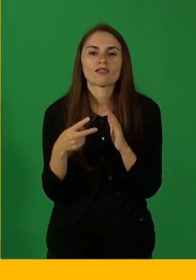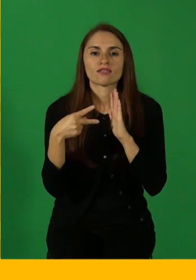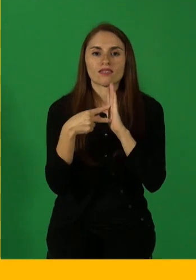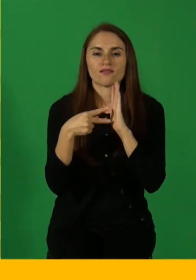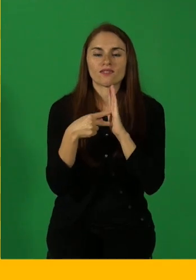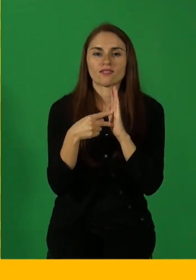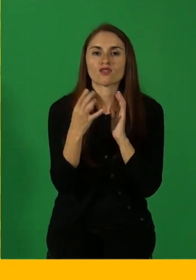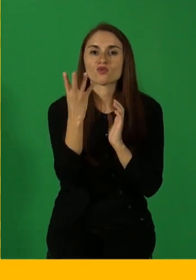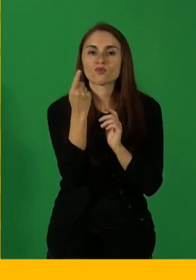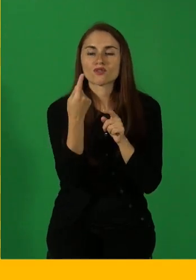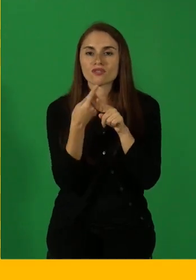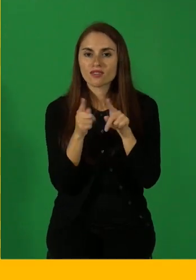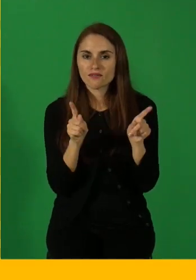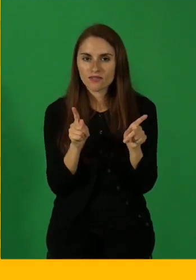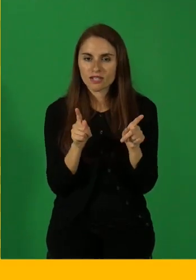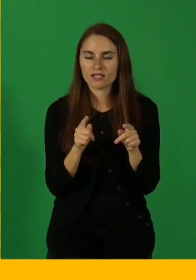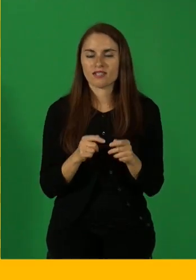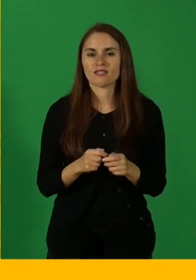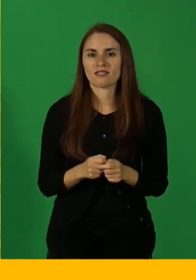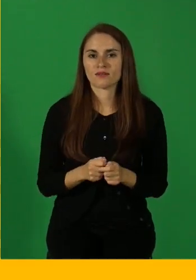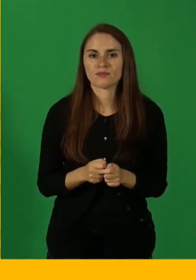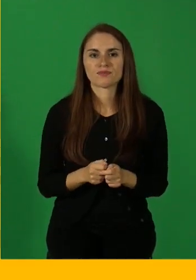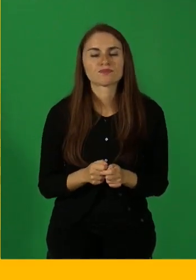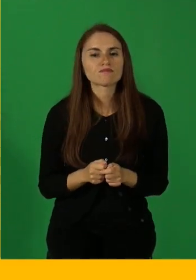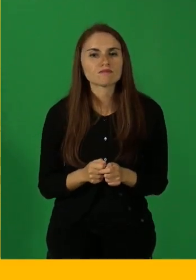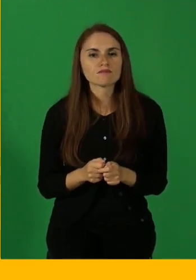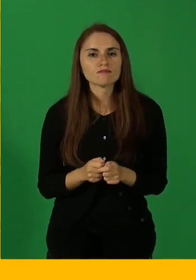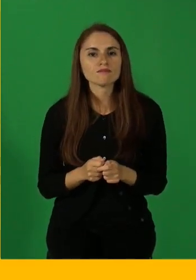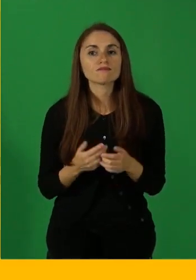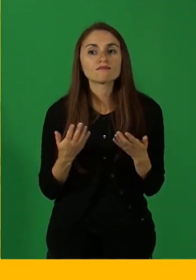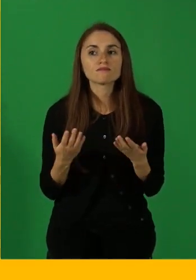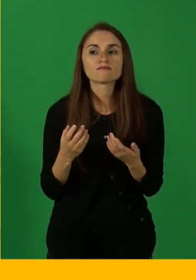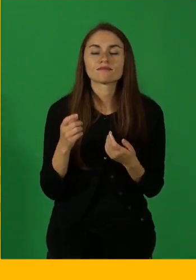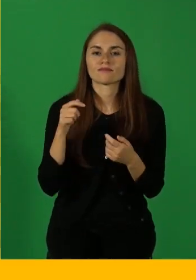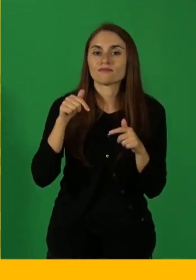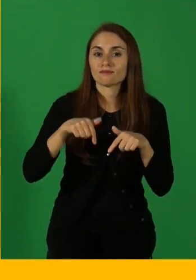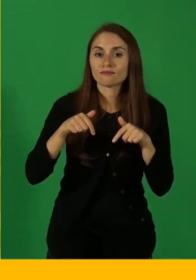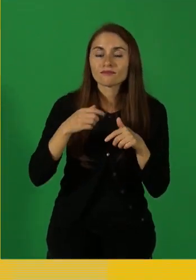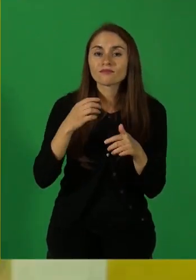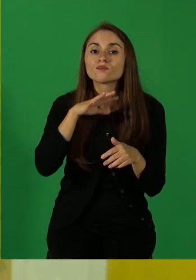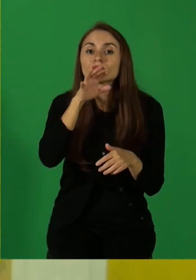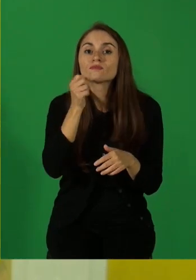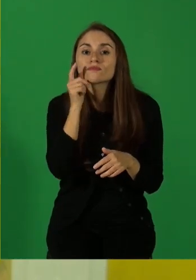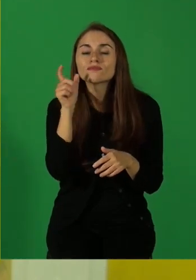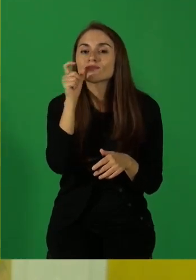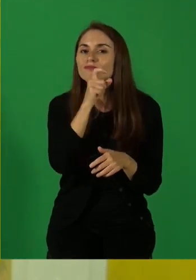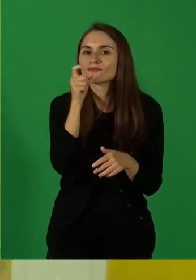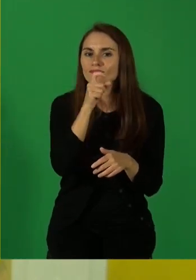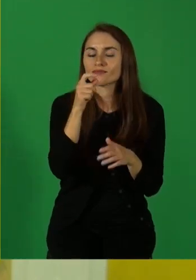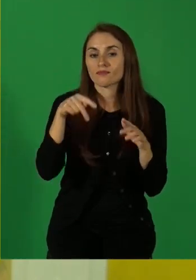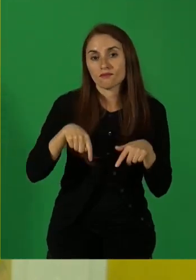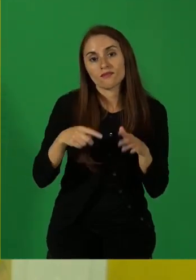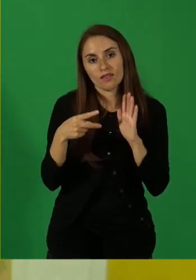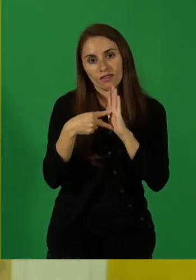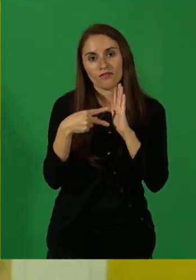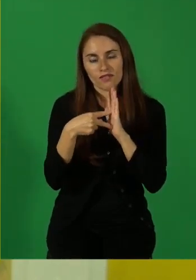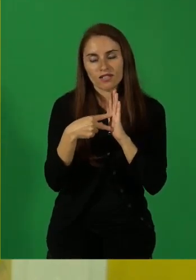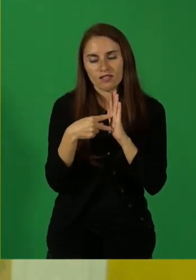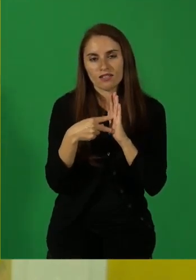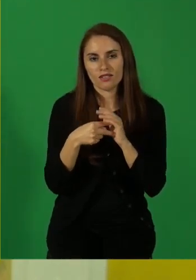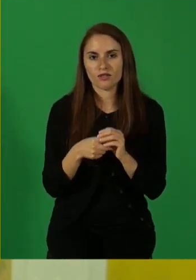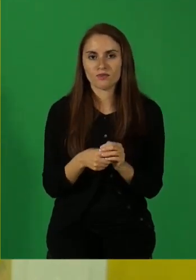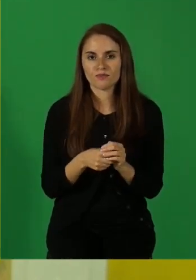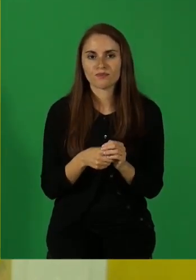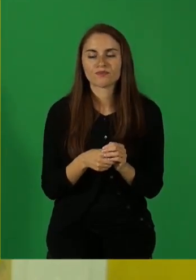números diferentes, de diferentes signos. En este caso sería la roja, excelente. Y ahora divides porque ya sabes que el resultado